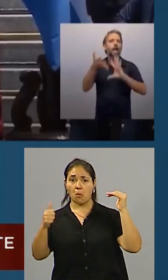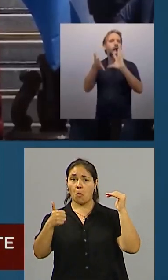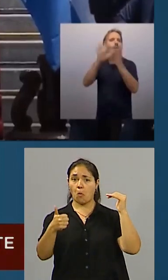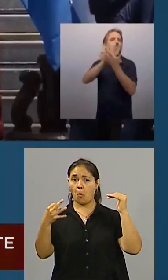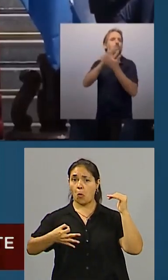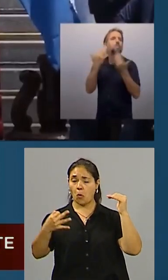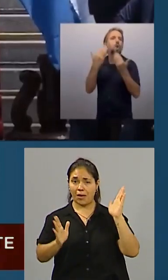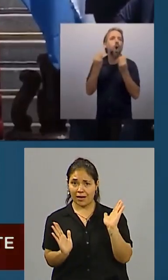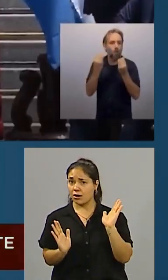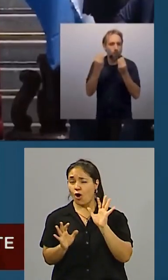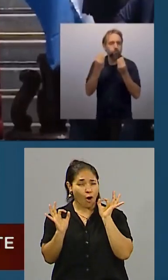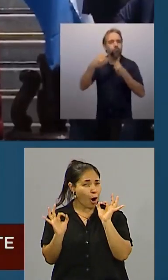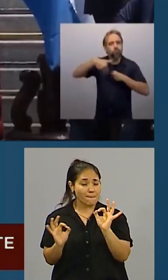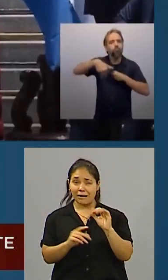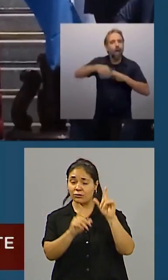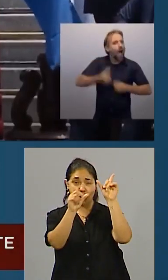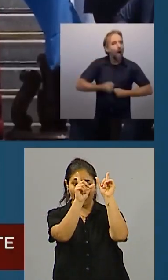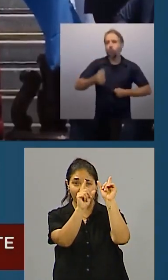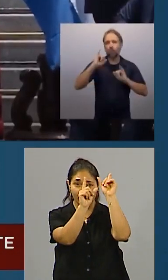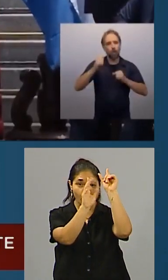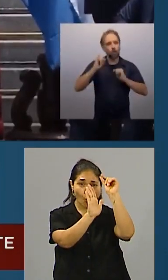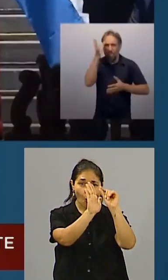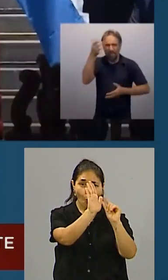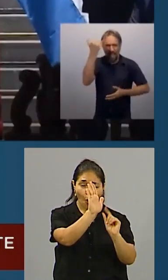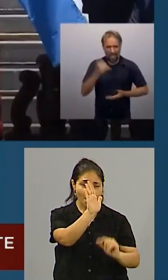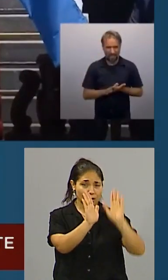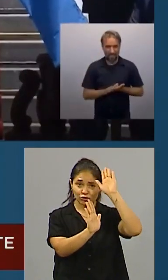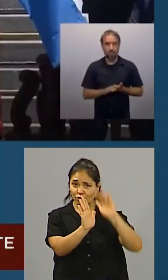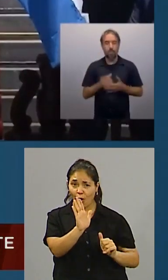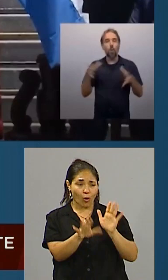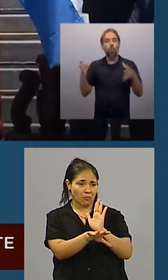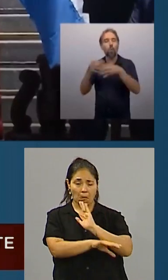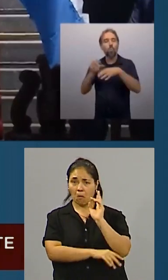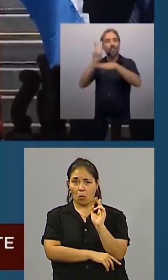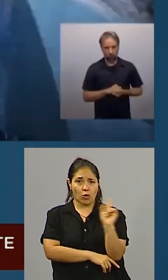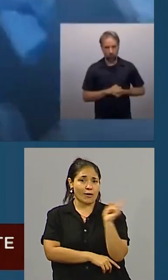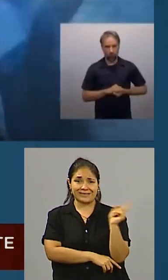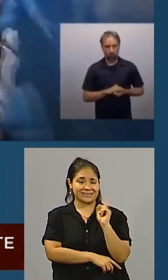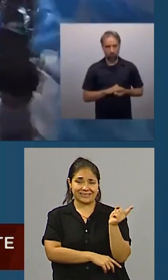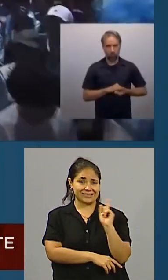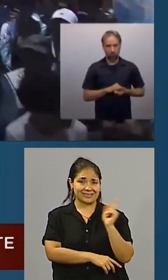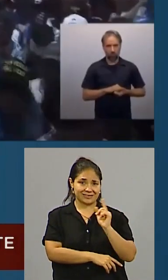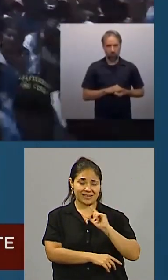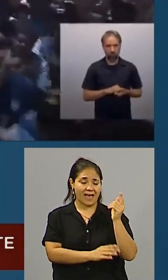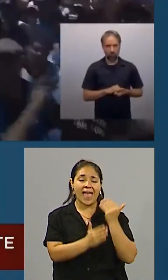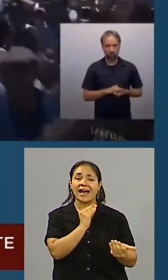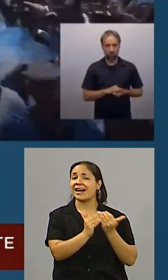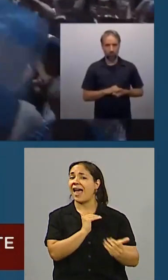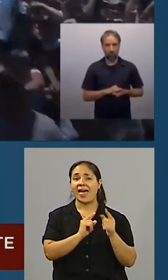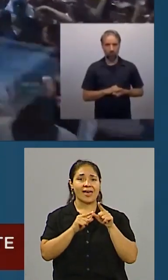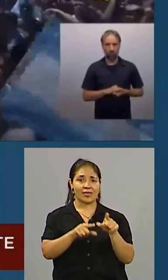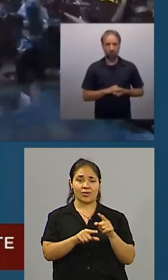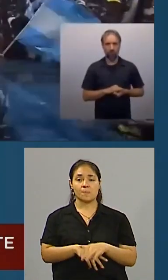que todos los datos eran erróneos, incorrectos, e inclusive